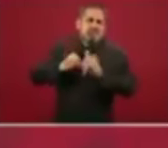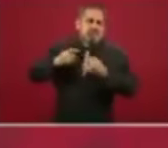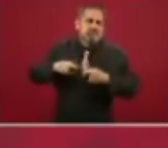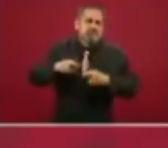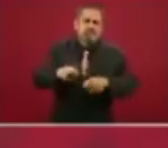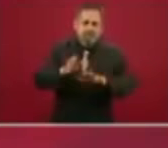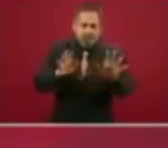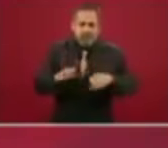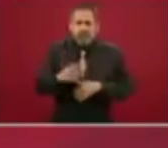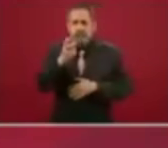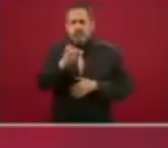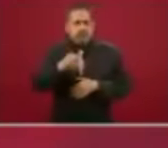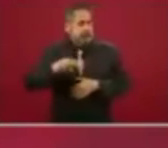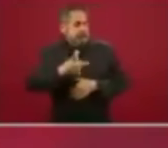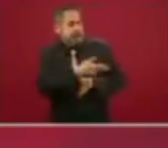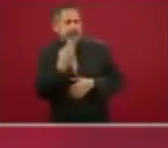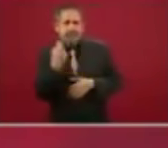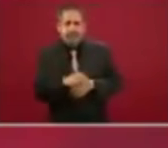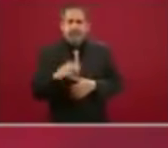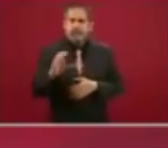Por eso hablo de conservadores.